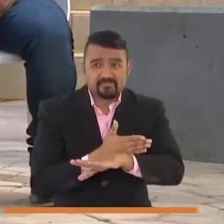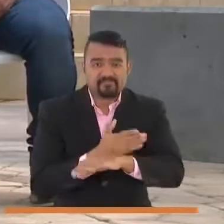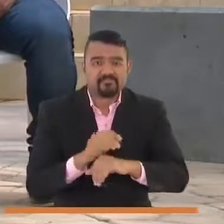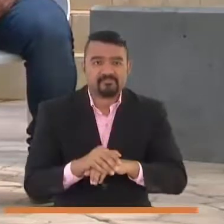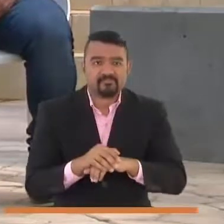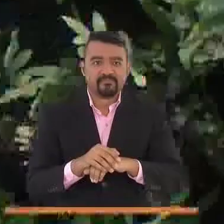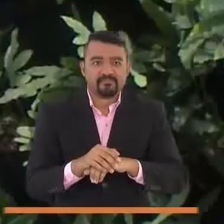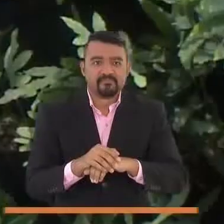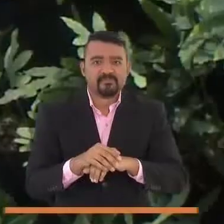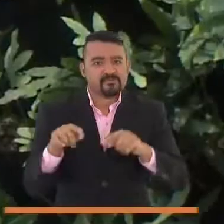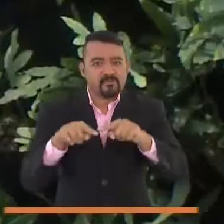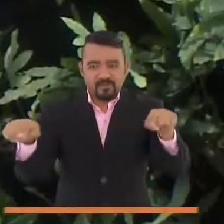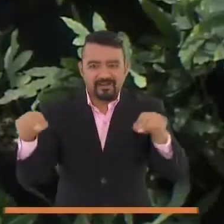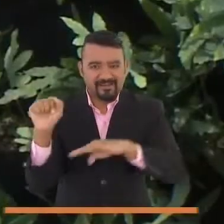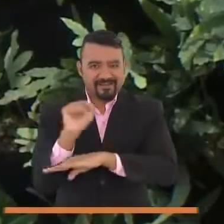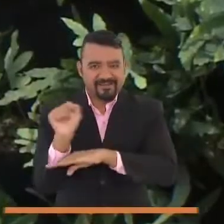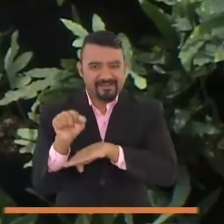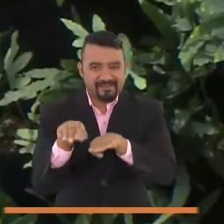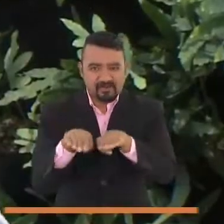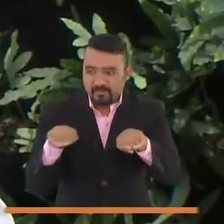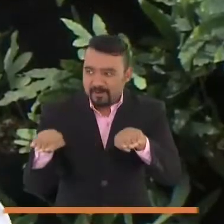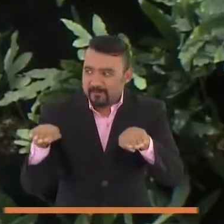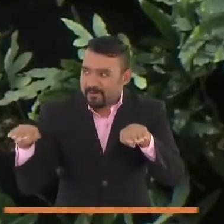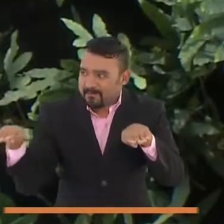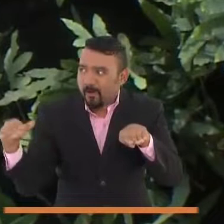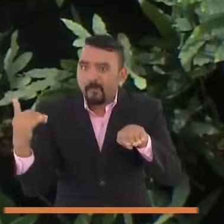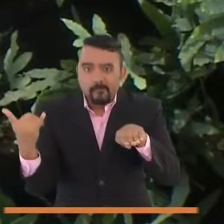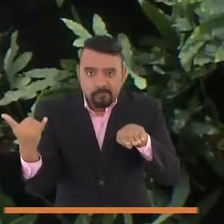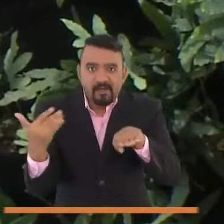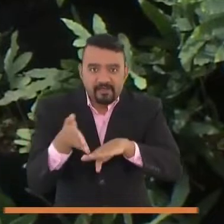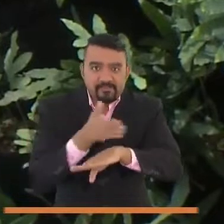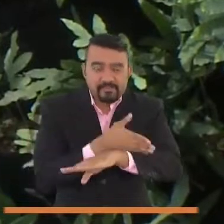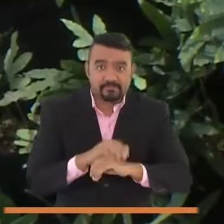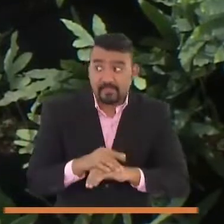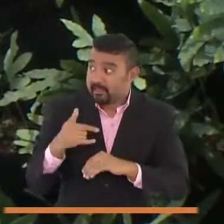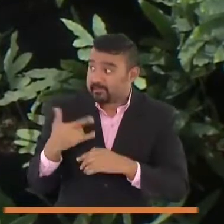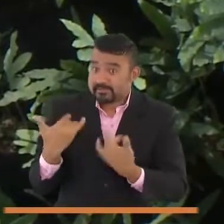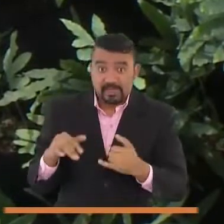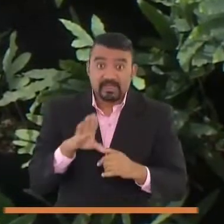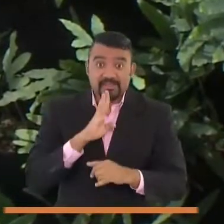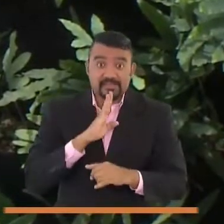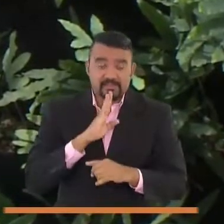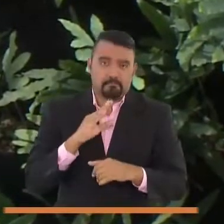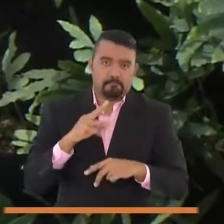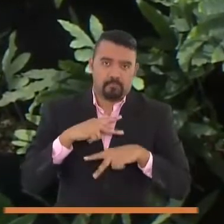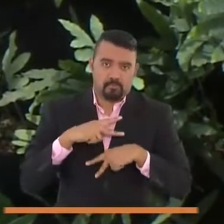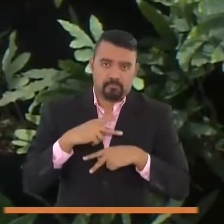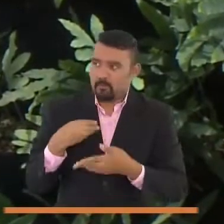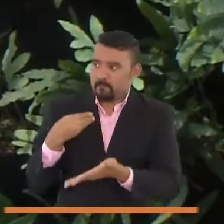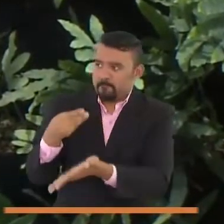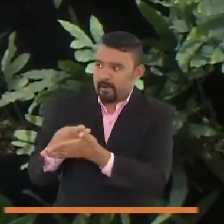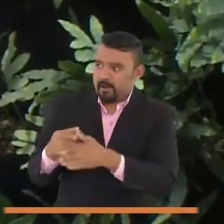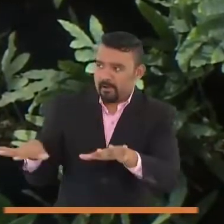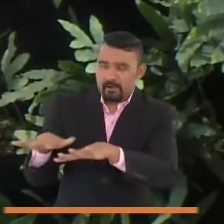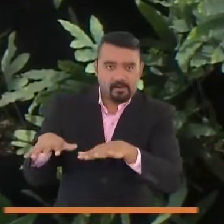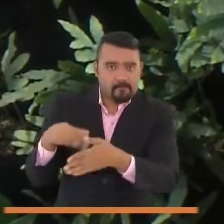parqueadero en este sector. El municipio adquirió los predios, se hizo la intervención vial, pero también es